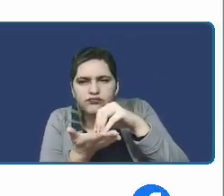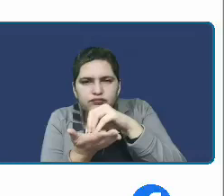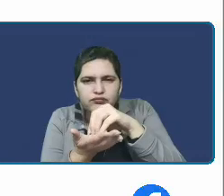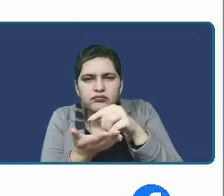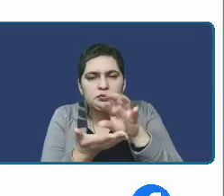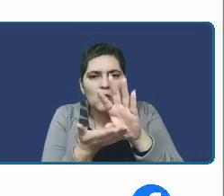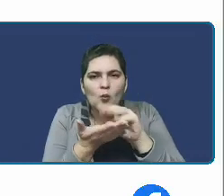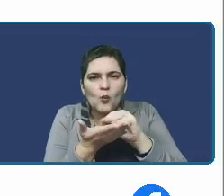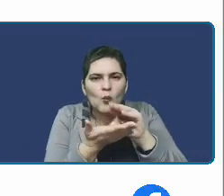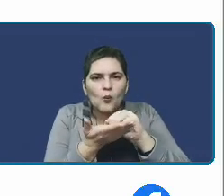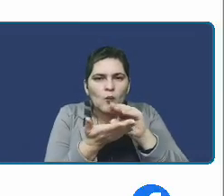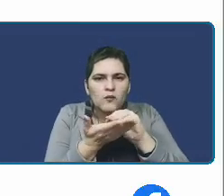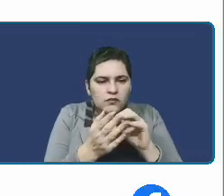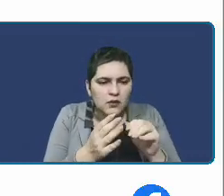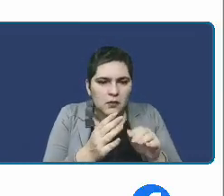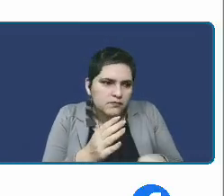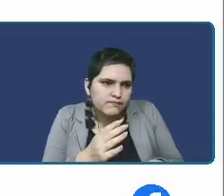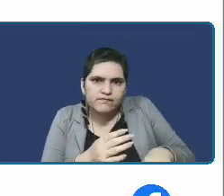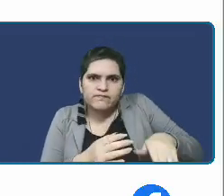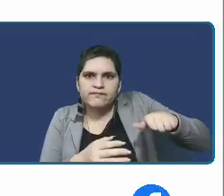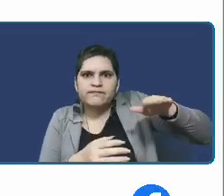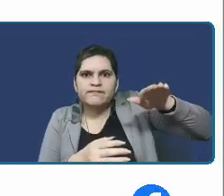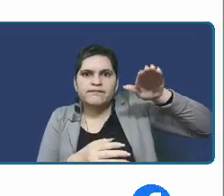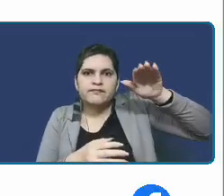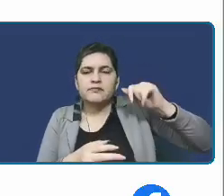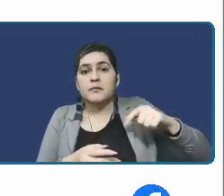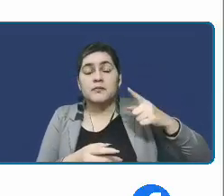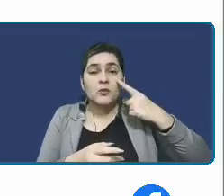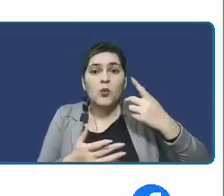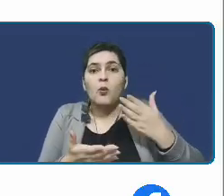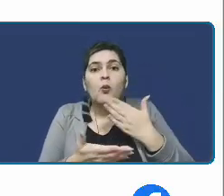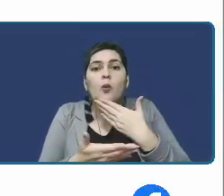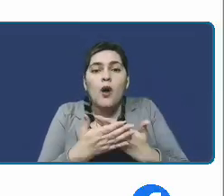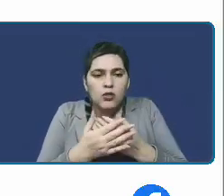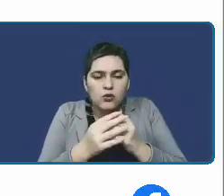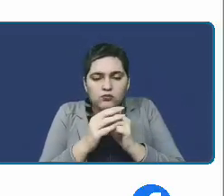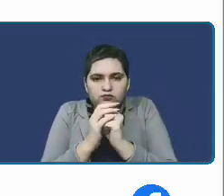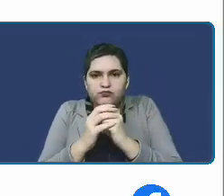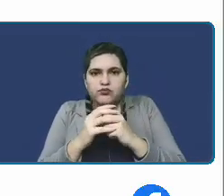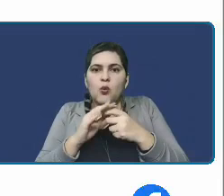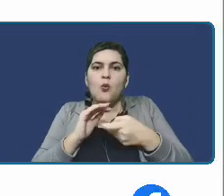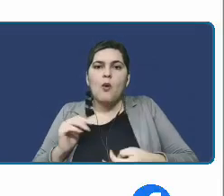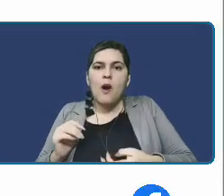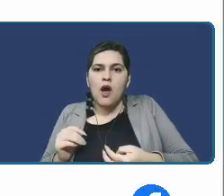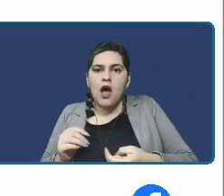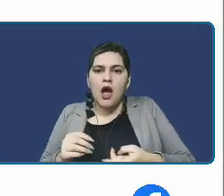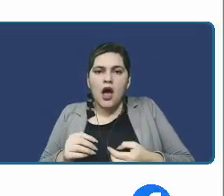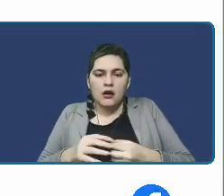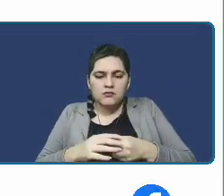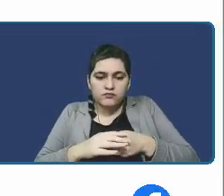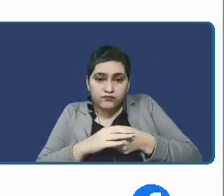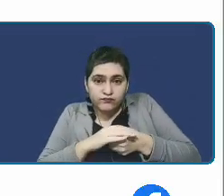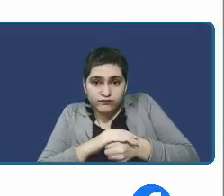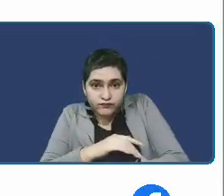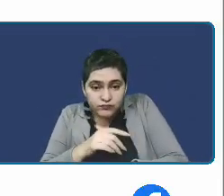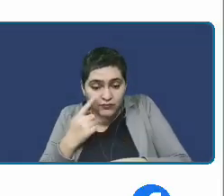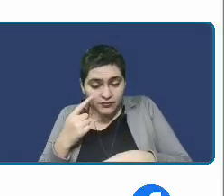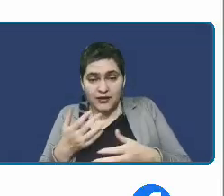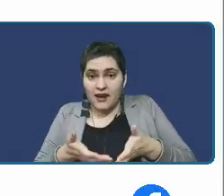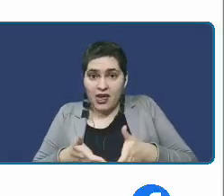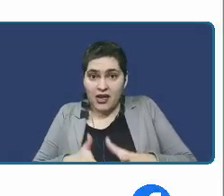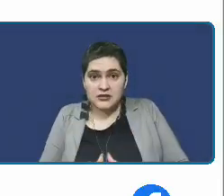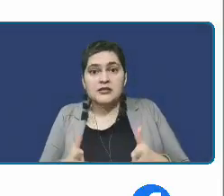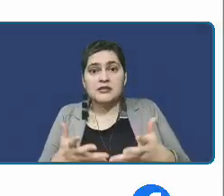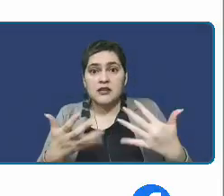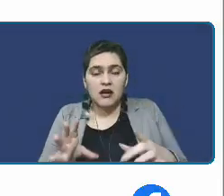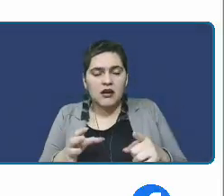nos formamos y salimos al canal del parto o salimos por una cesárea, hasta algunas condiciones inmunológicas de